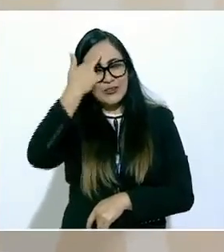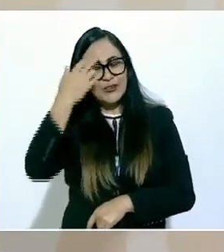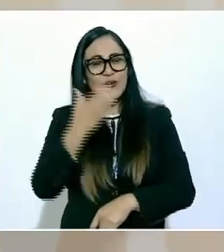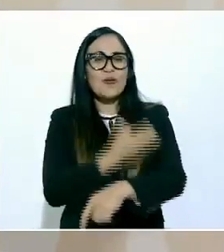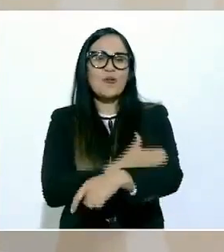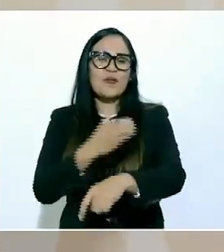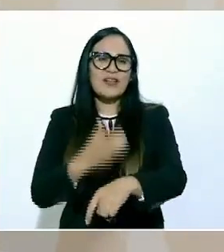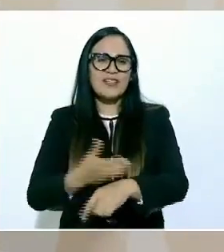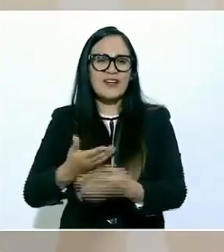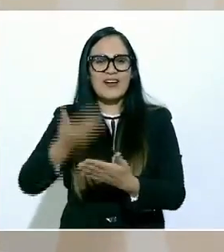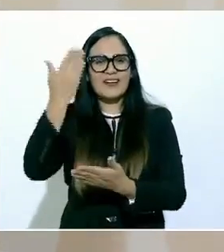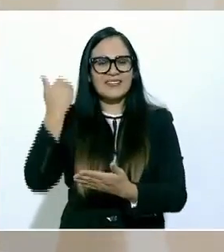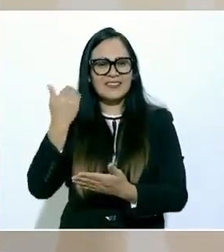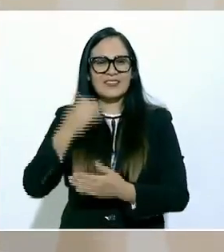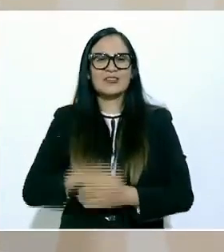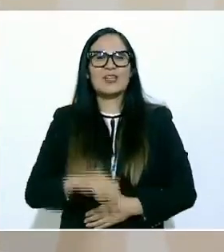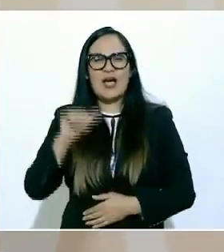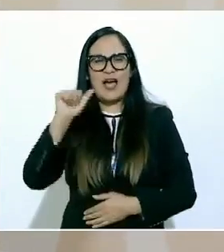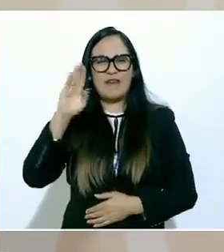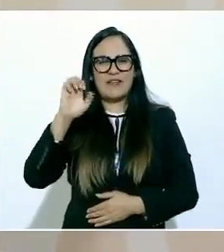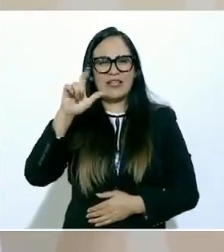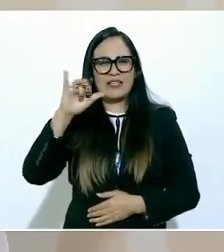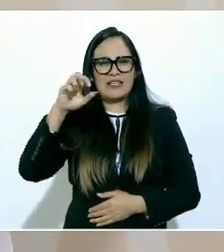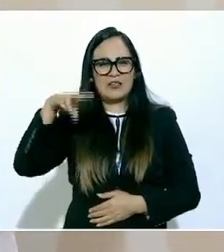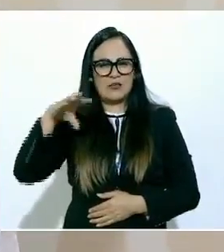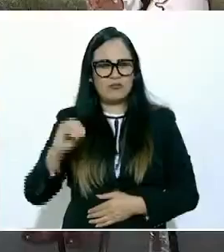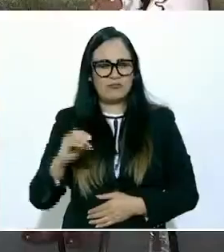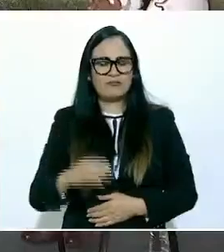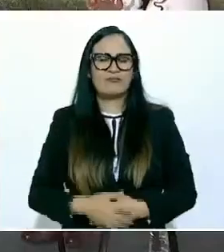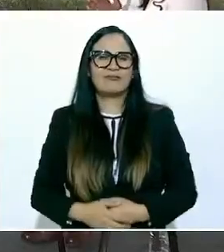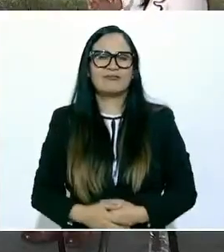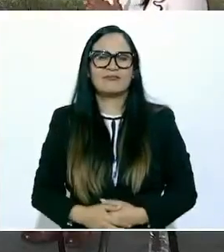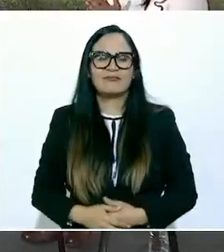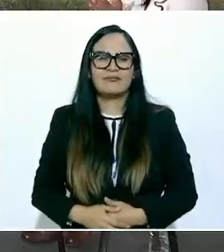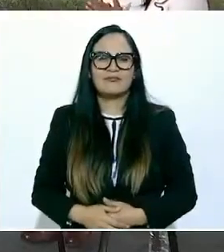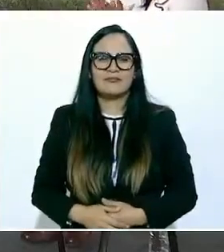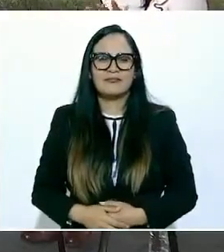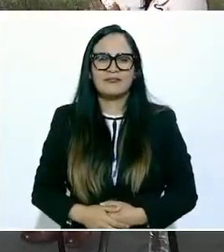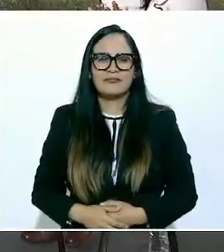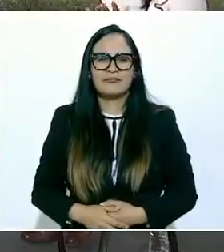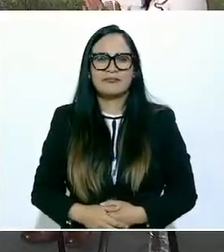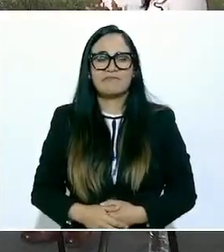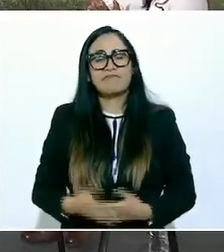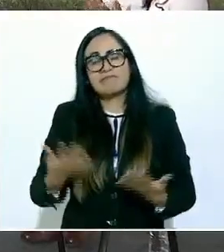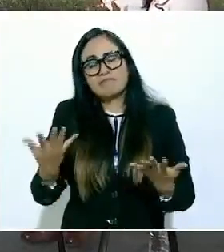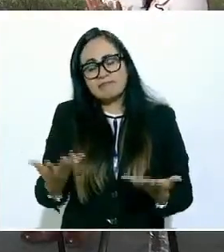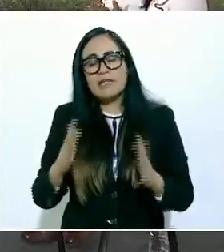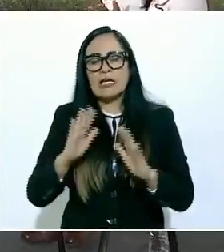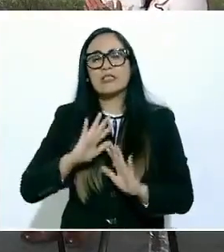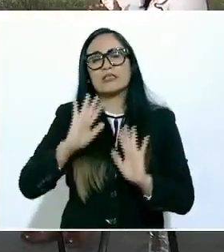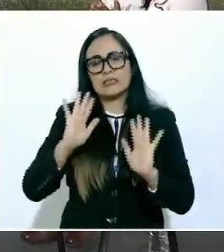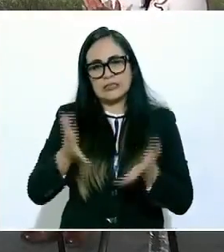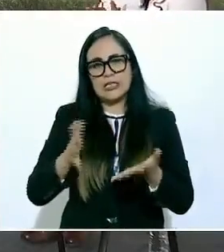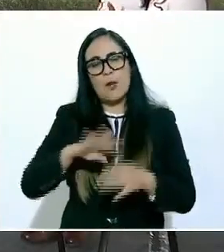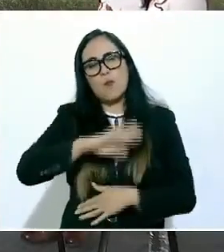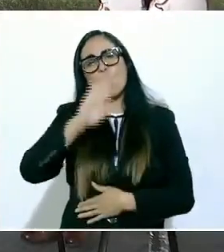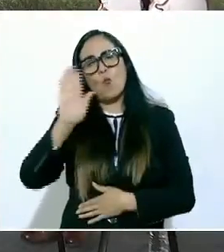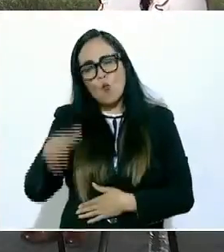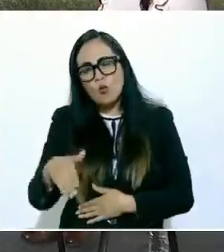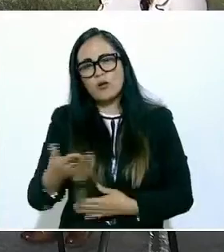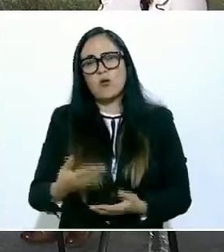Abelín, que se nos adelantó y a